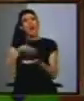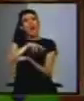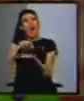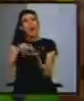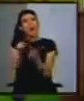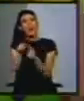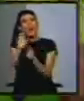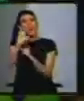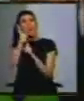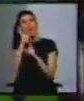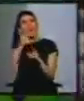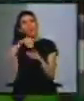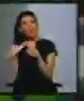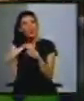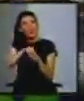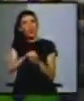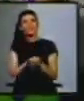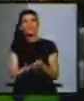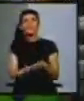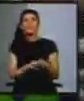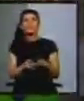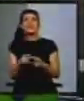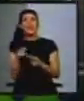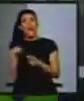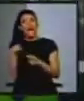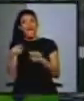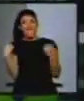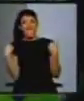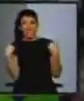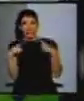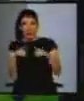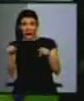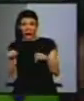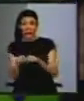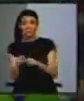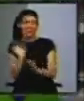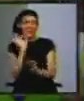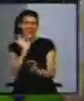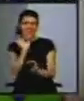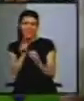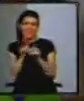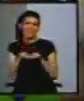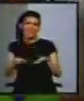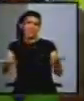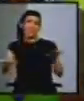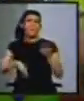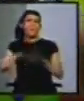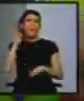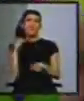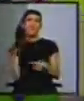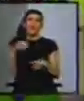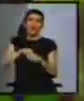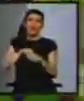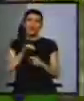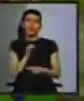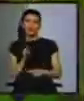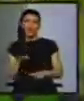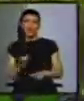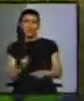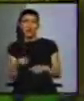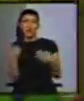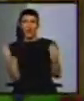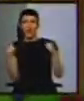Los gimnasios han sido claves en su masificación. La mayoría ha incluido las variedades de la zumba en sus actividades